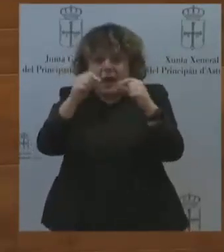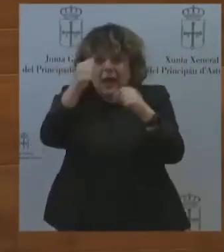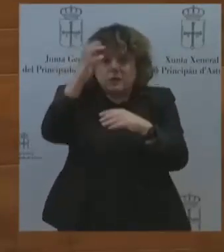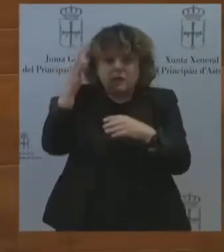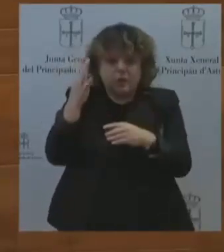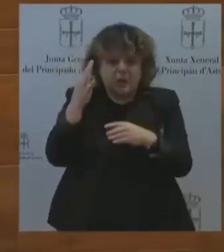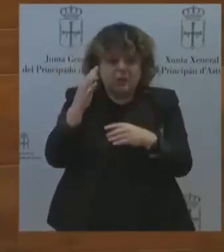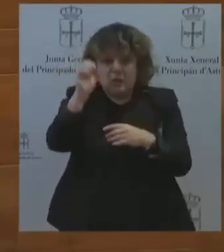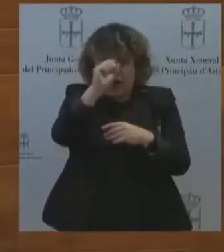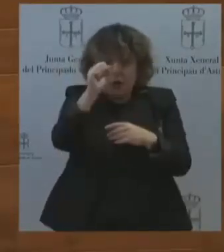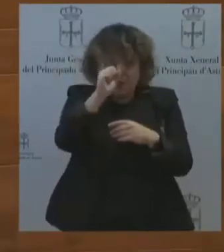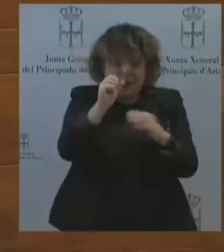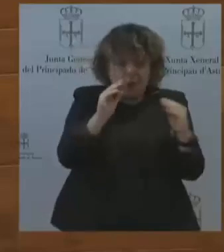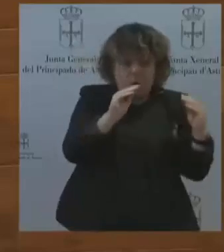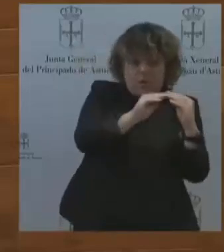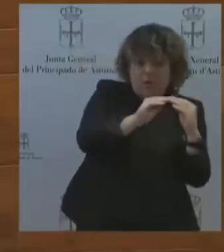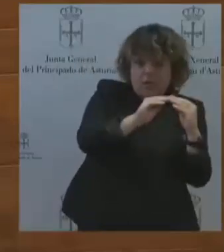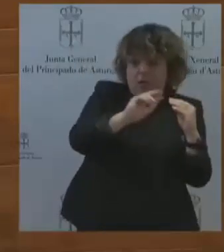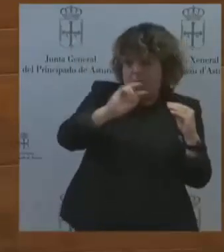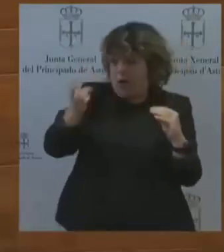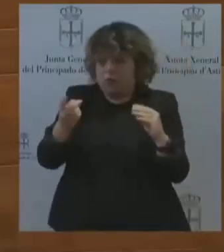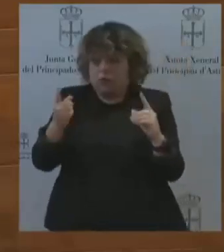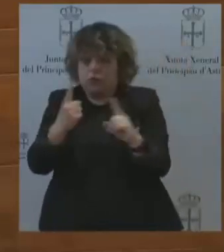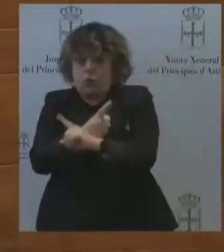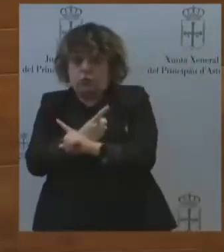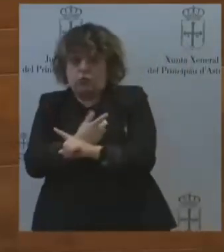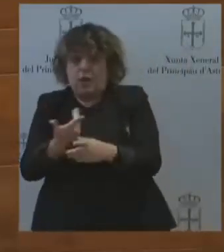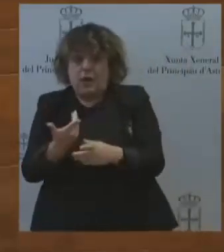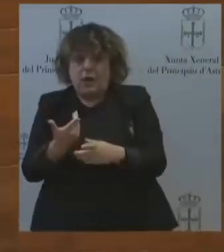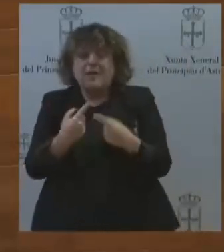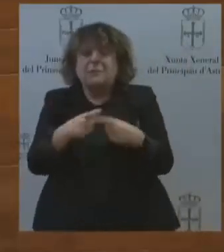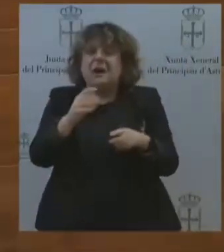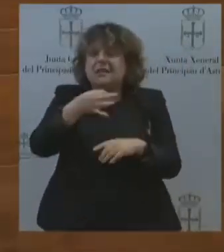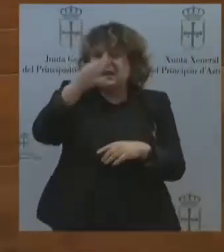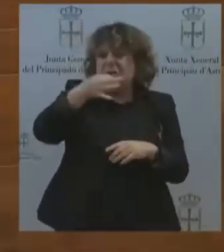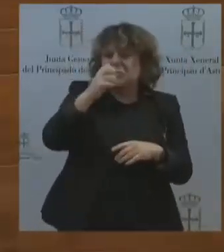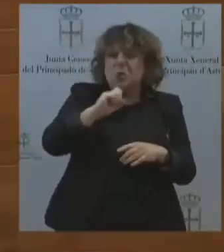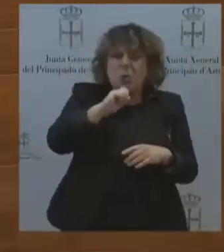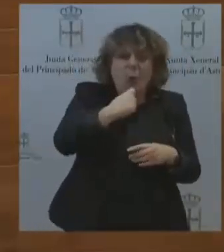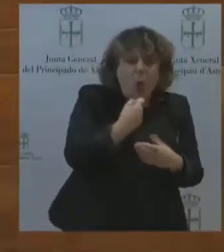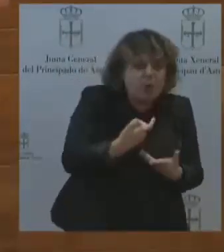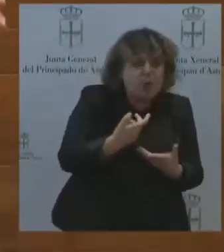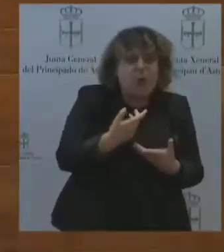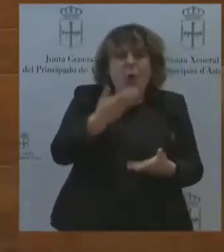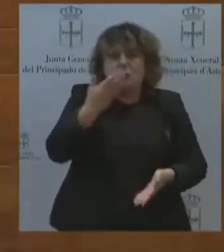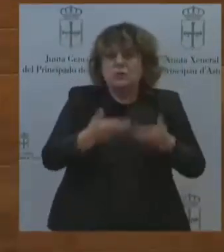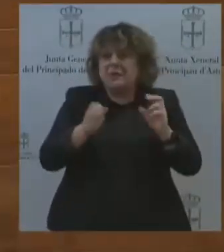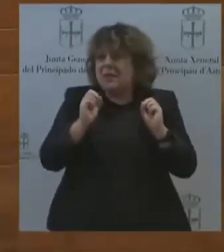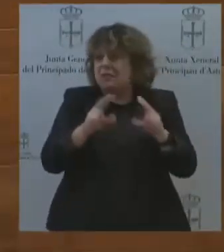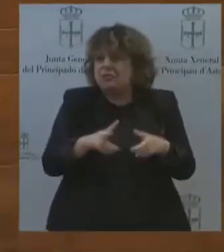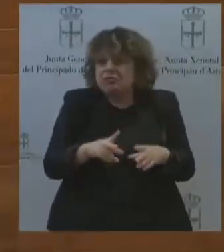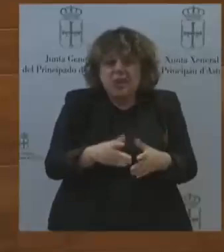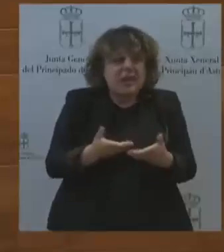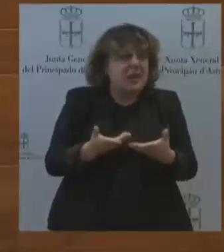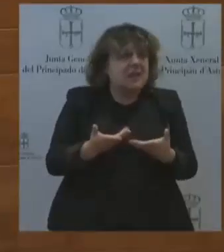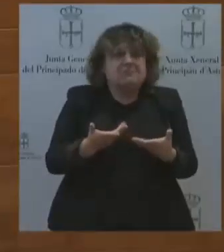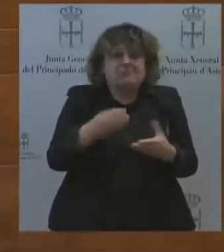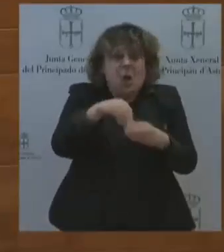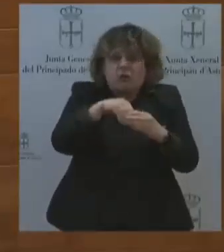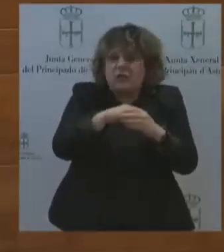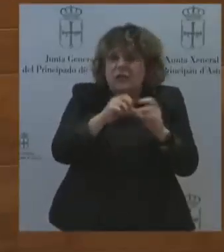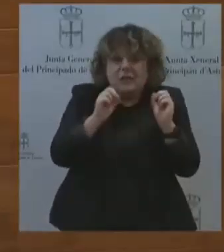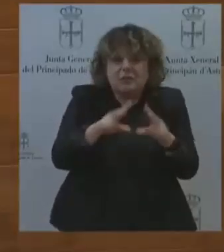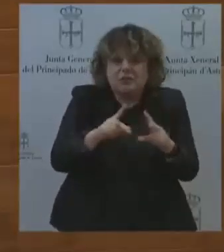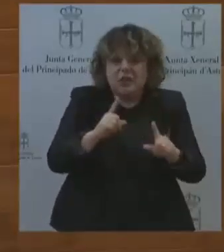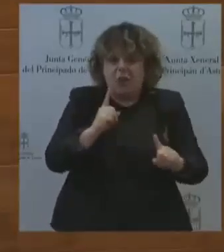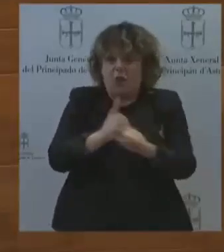un lado ese discurso de odio injustificado y sin argumentos hacia Vox, porque lo único que logra es generar